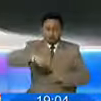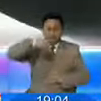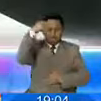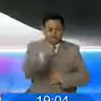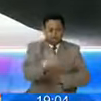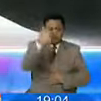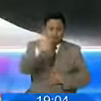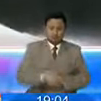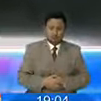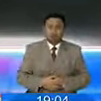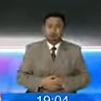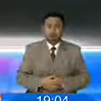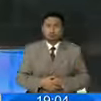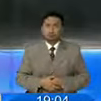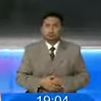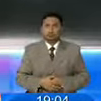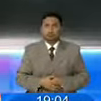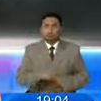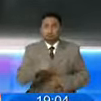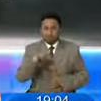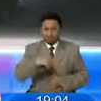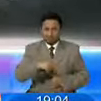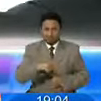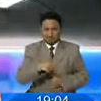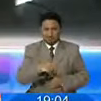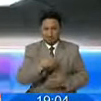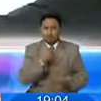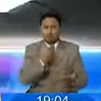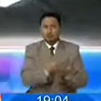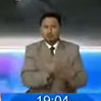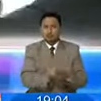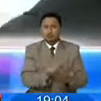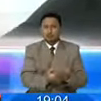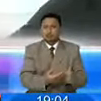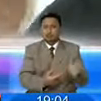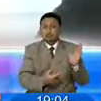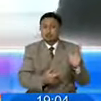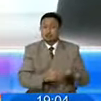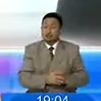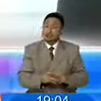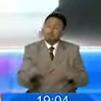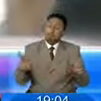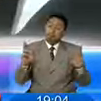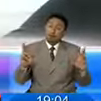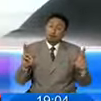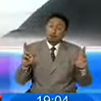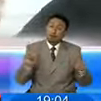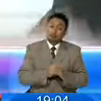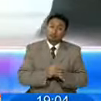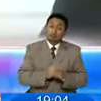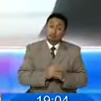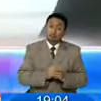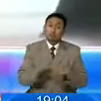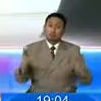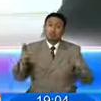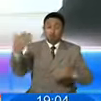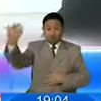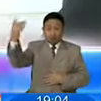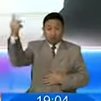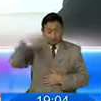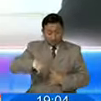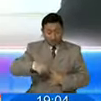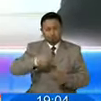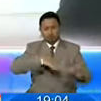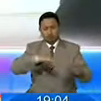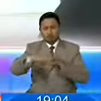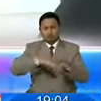hay indicios claros de un cometimiento de un delito grave. Ojalá no sea así. Ojalá el alcalde pueda responder a Quito y